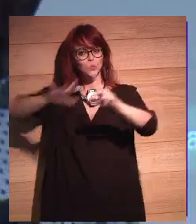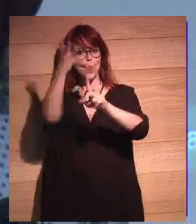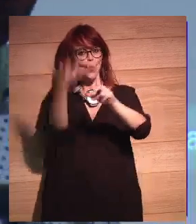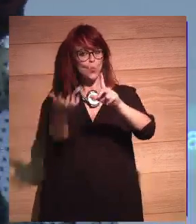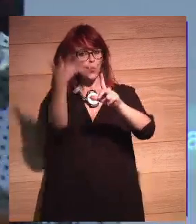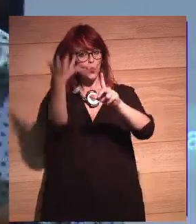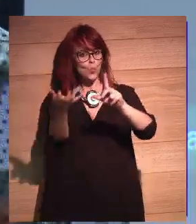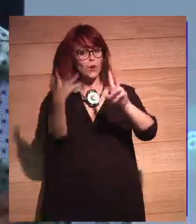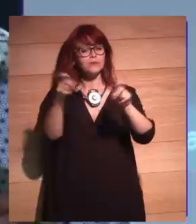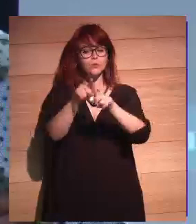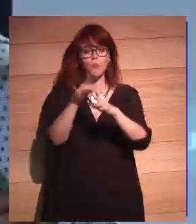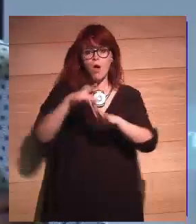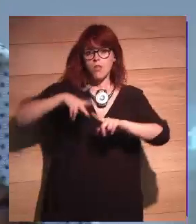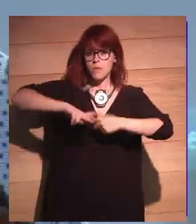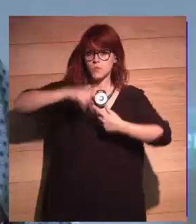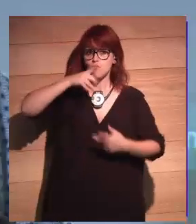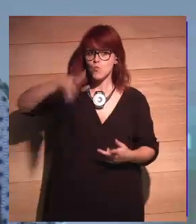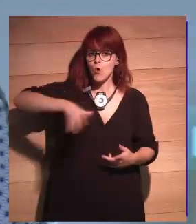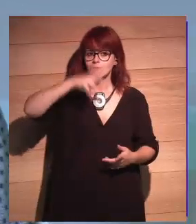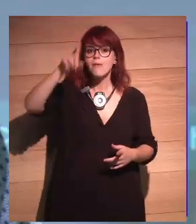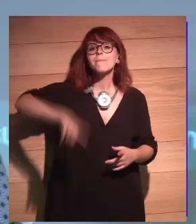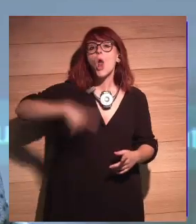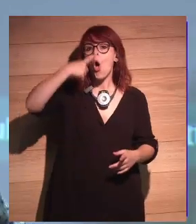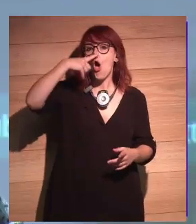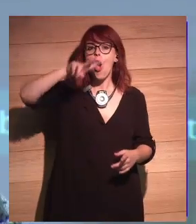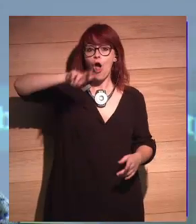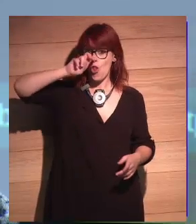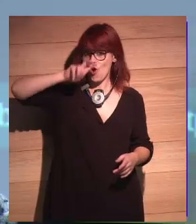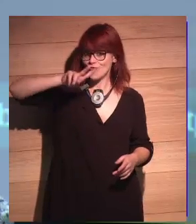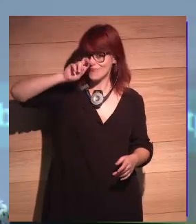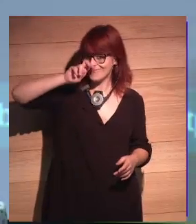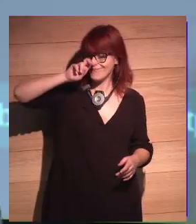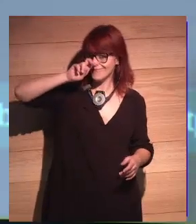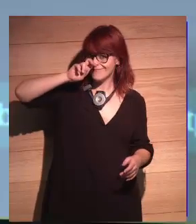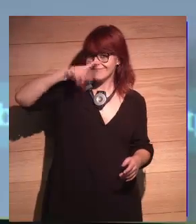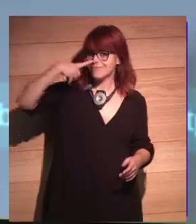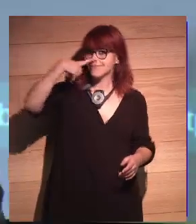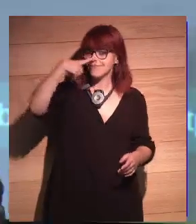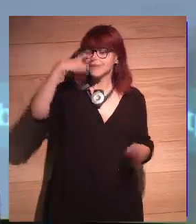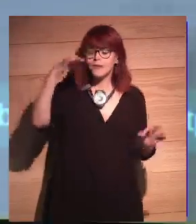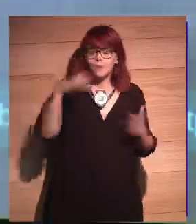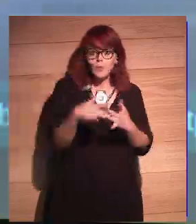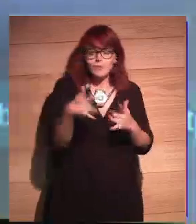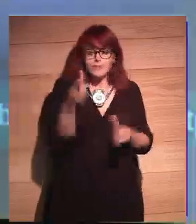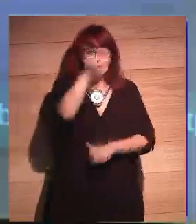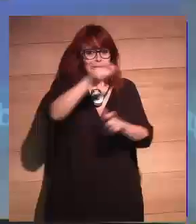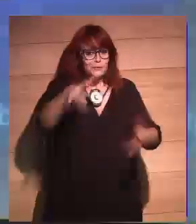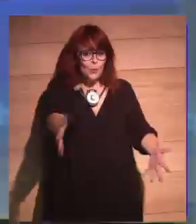sistemas. Y es una herramienta muy potente. El olor, por ejemplo. El olor es algo que a la gente le